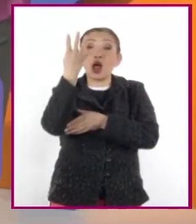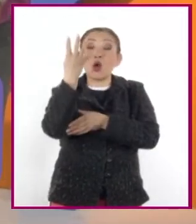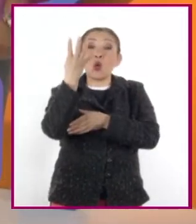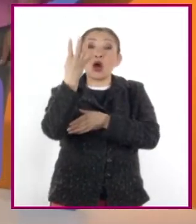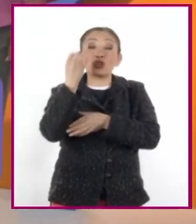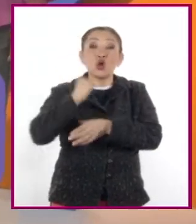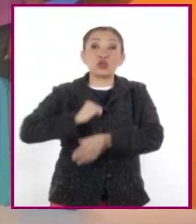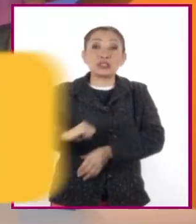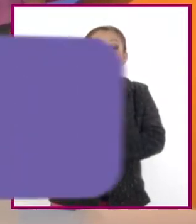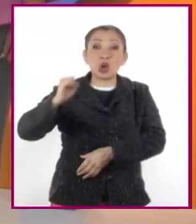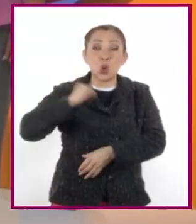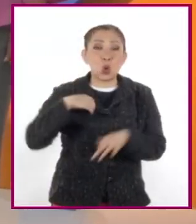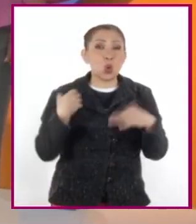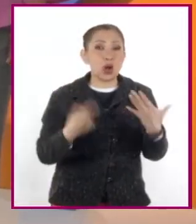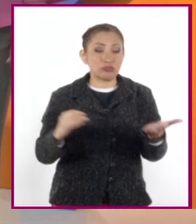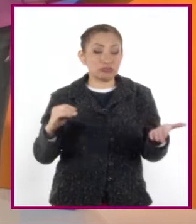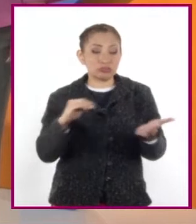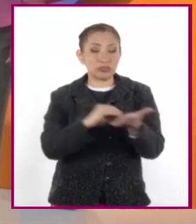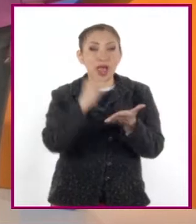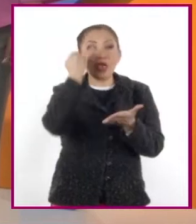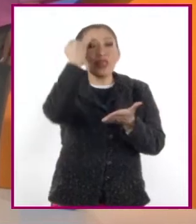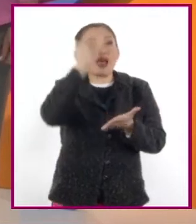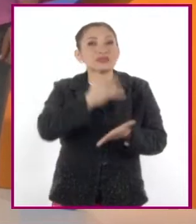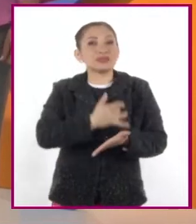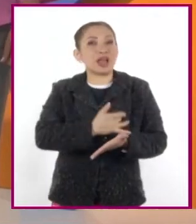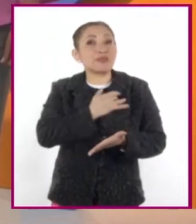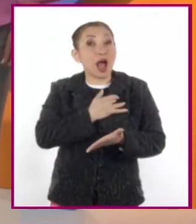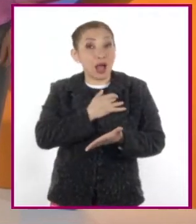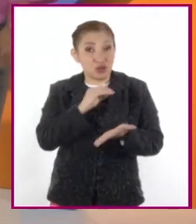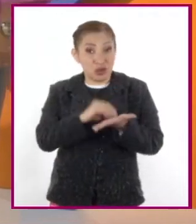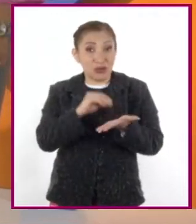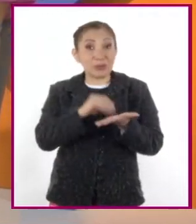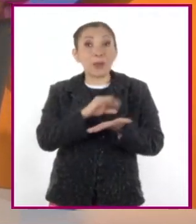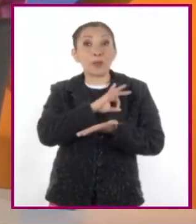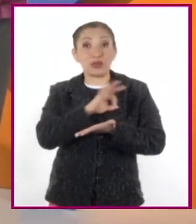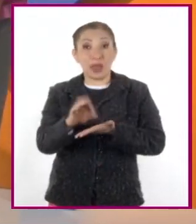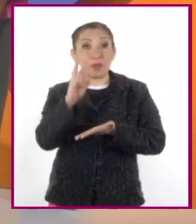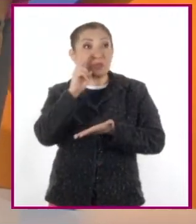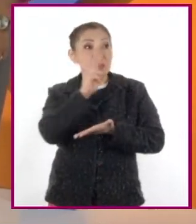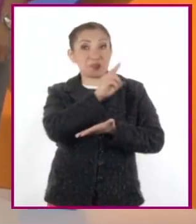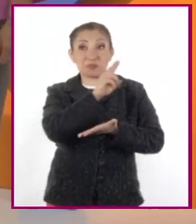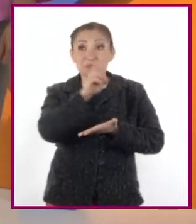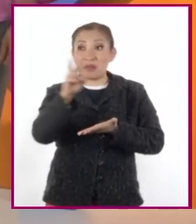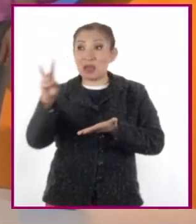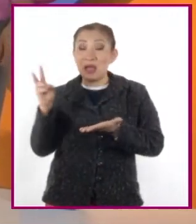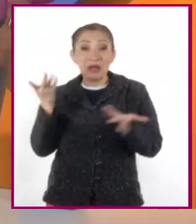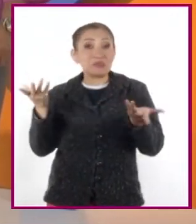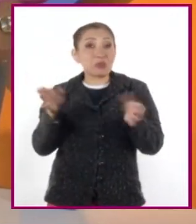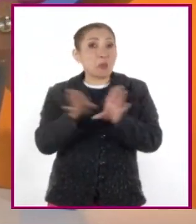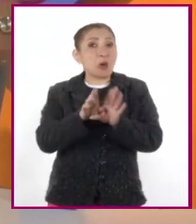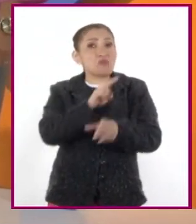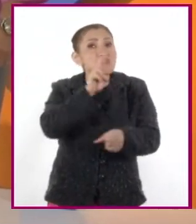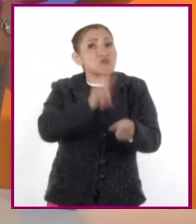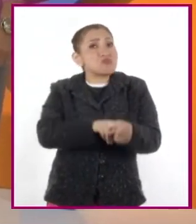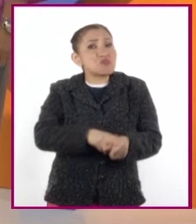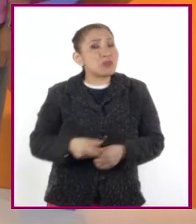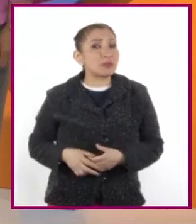siglos y que plasma ideas y sentimientos que aún ahora podemos observar como actuales.